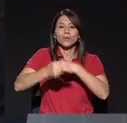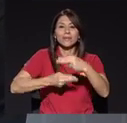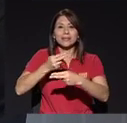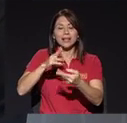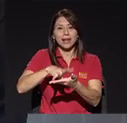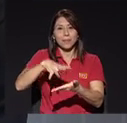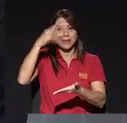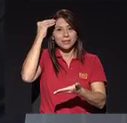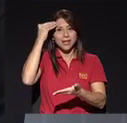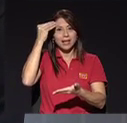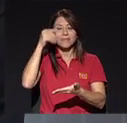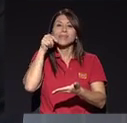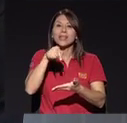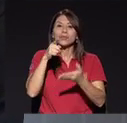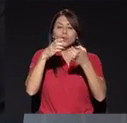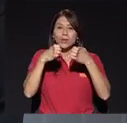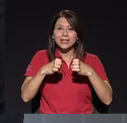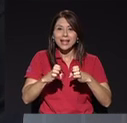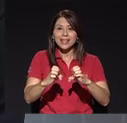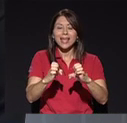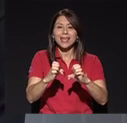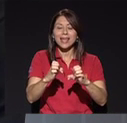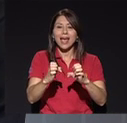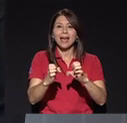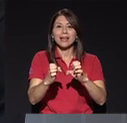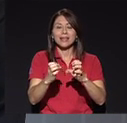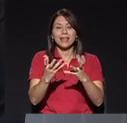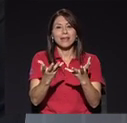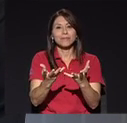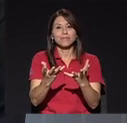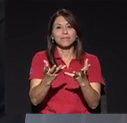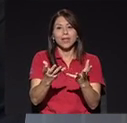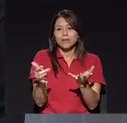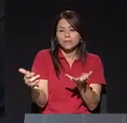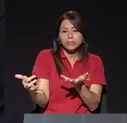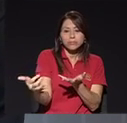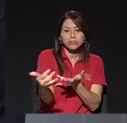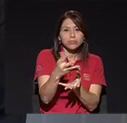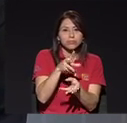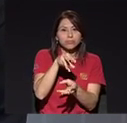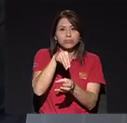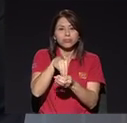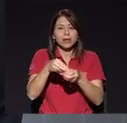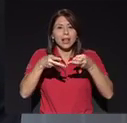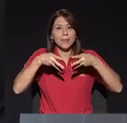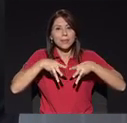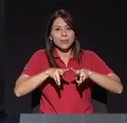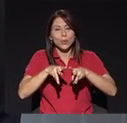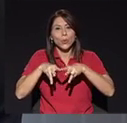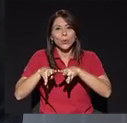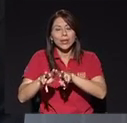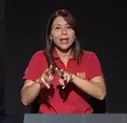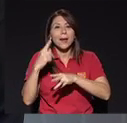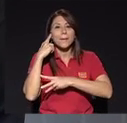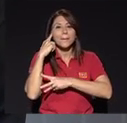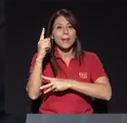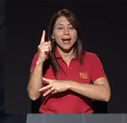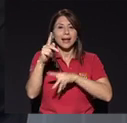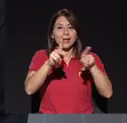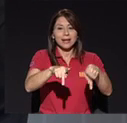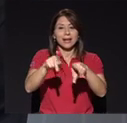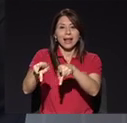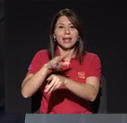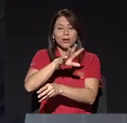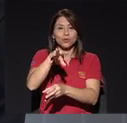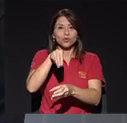una estrategia realmente que acoge todo lo que tiene que ver con la parte de metodología para la